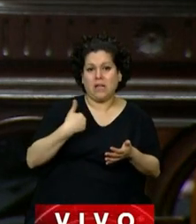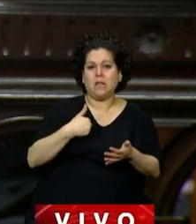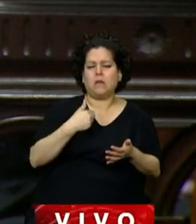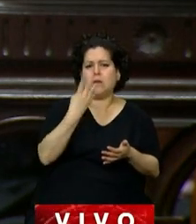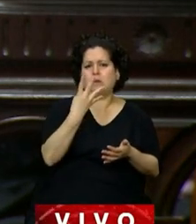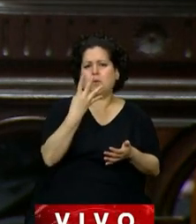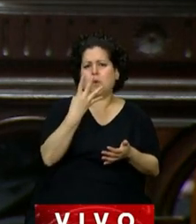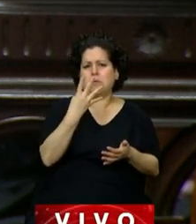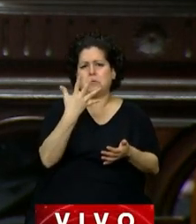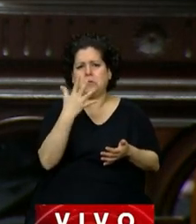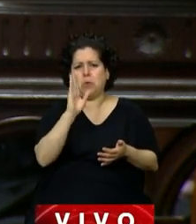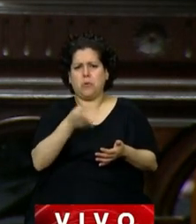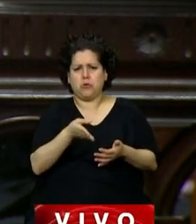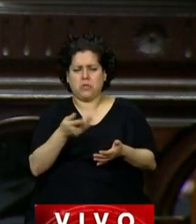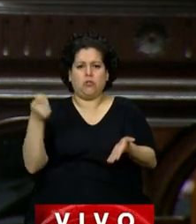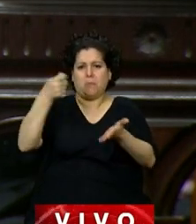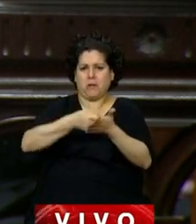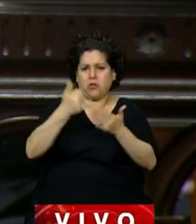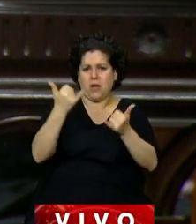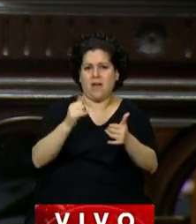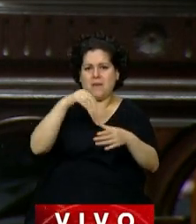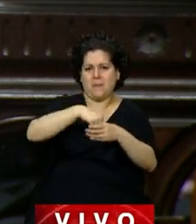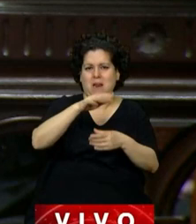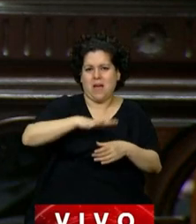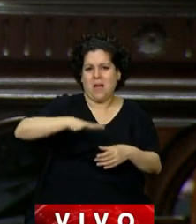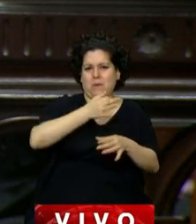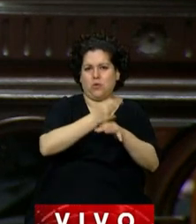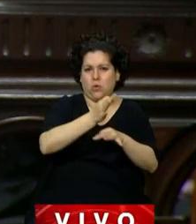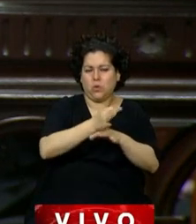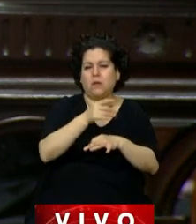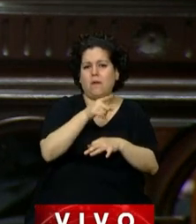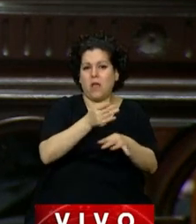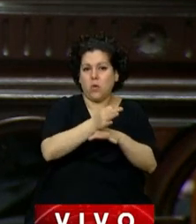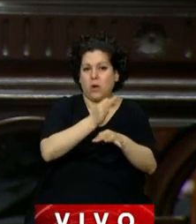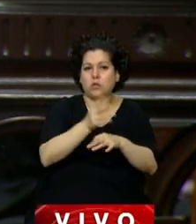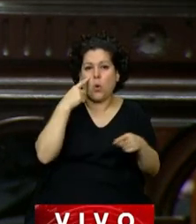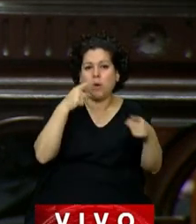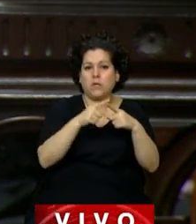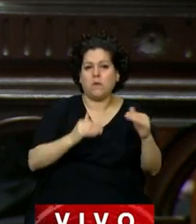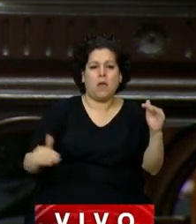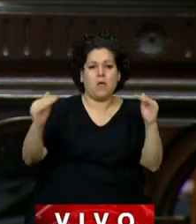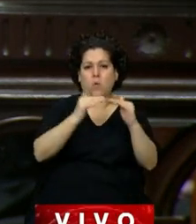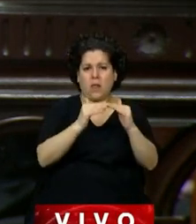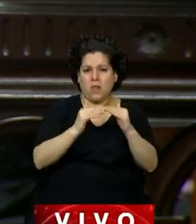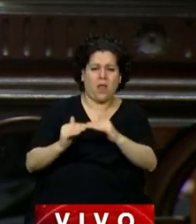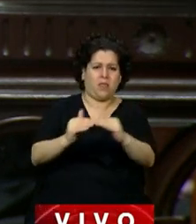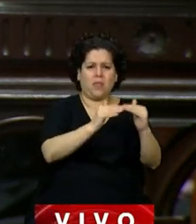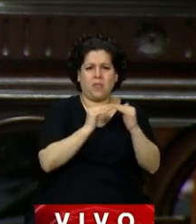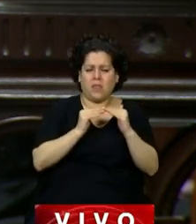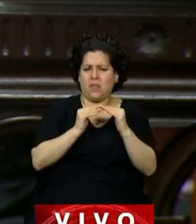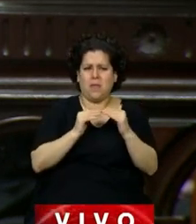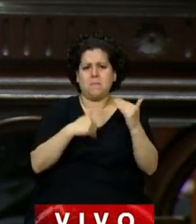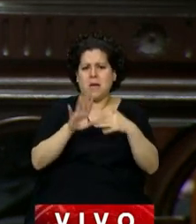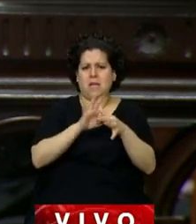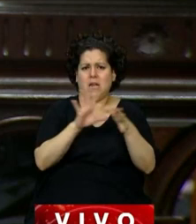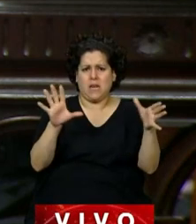4% y 7%. Claramente, la educación contribuye a lograr una sociedad más justa, más productiva y más equitativa y, sobre todo,